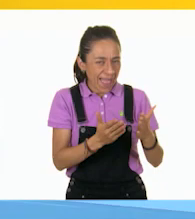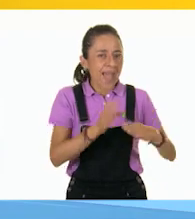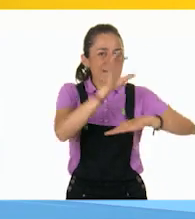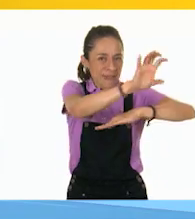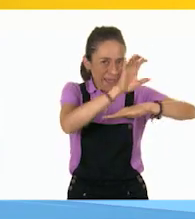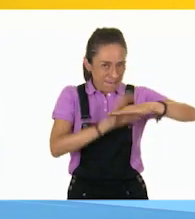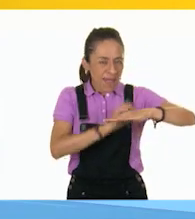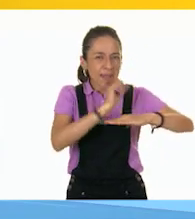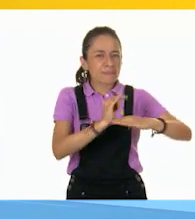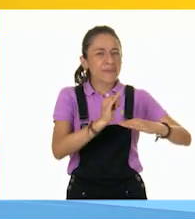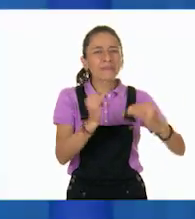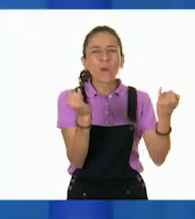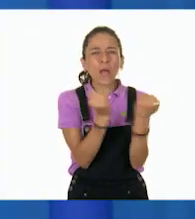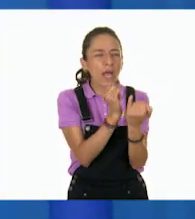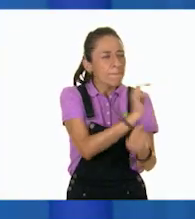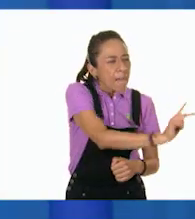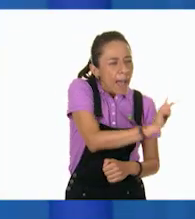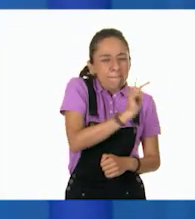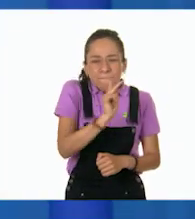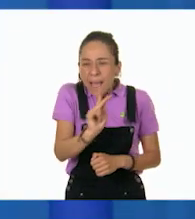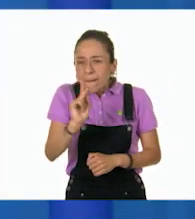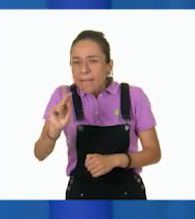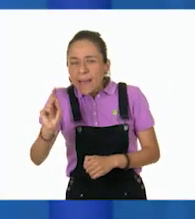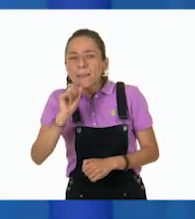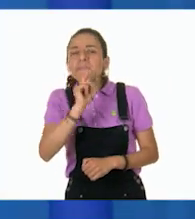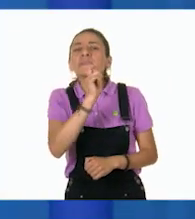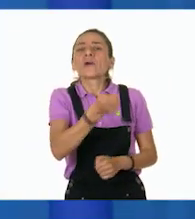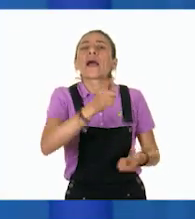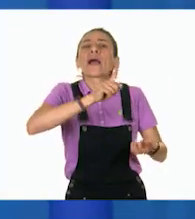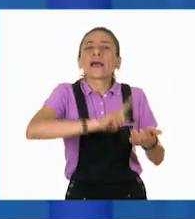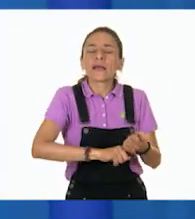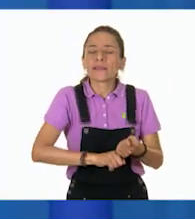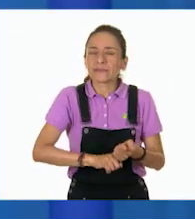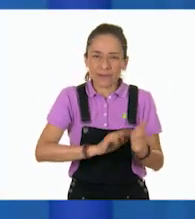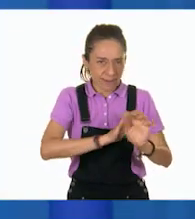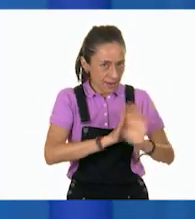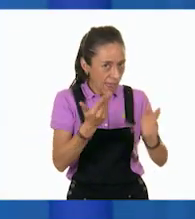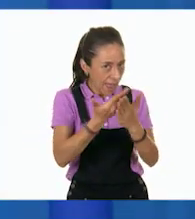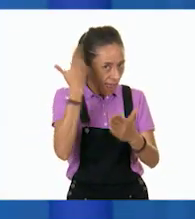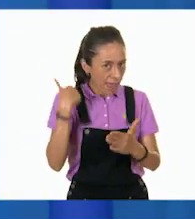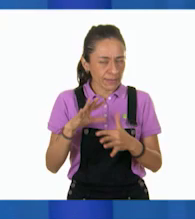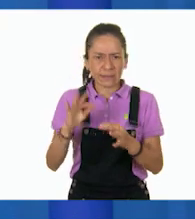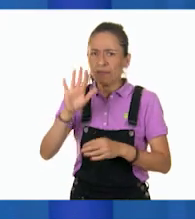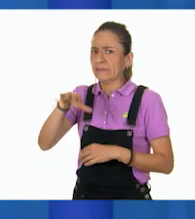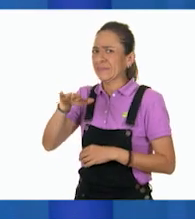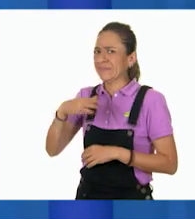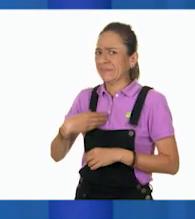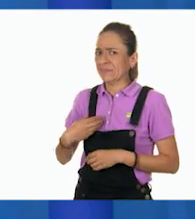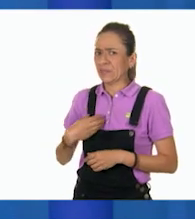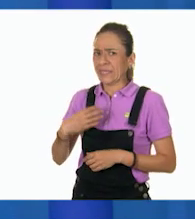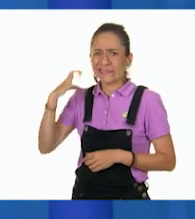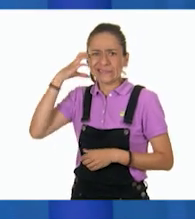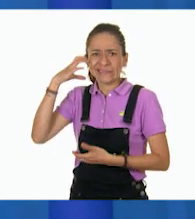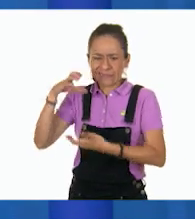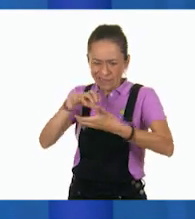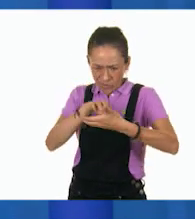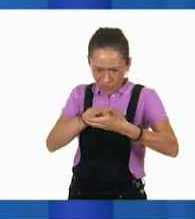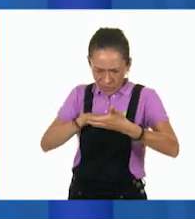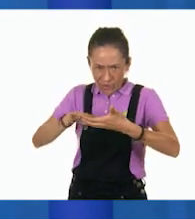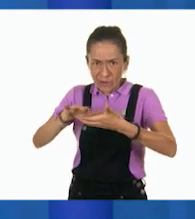y significados. Ay, maestra, yo voy a buscar ahorita en mi celular y voy a empezar a anotar las fracciones que me están